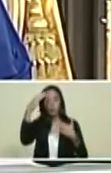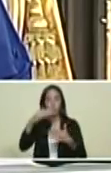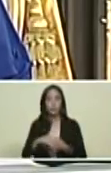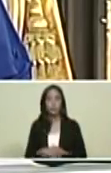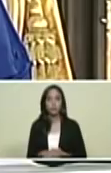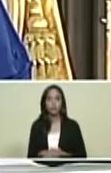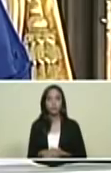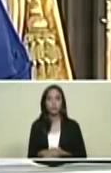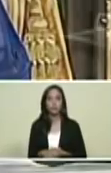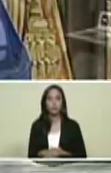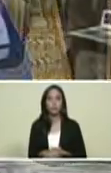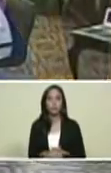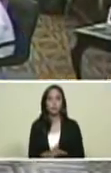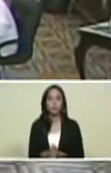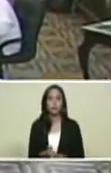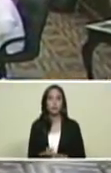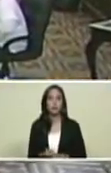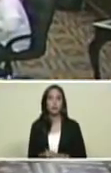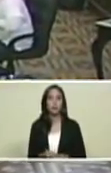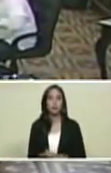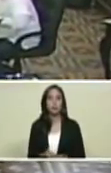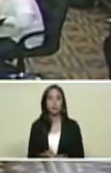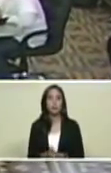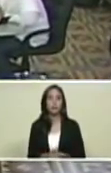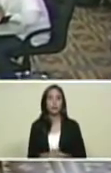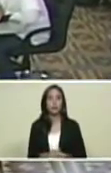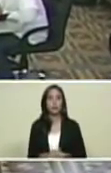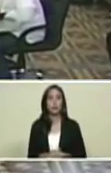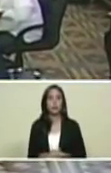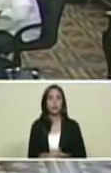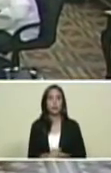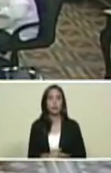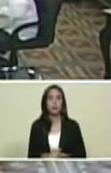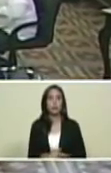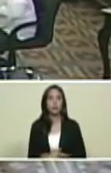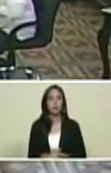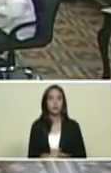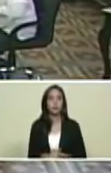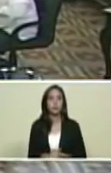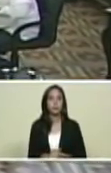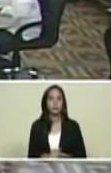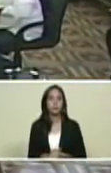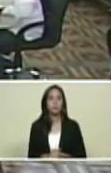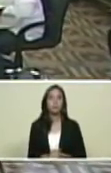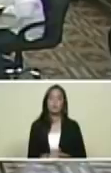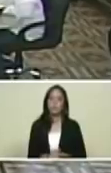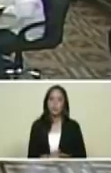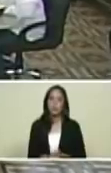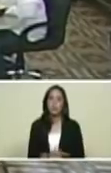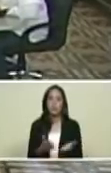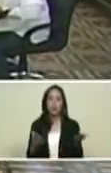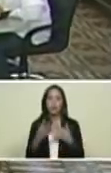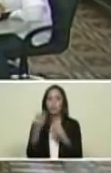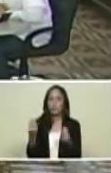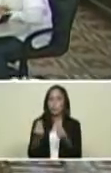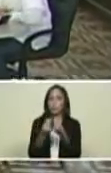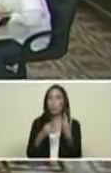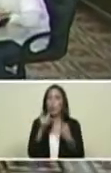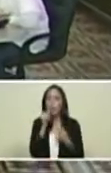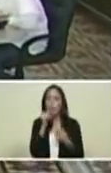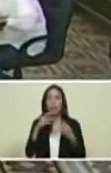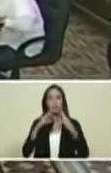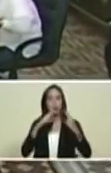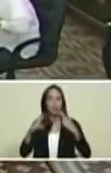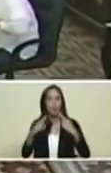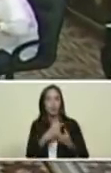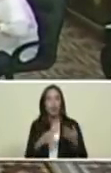Ahí estuvimos compartiendo con él, nos mostró un museo que se encuentra ahí donde comimos junto a él,